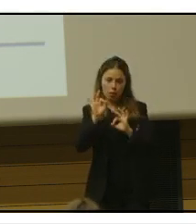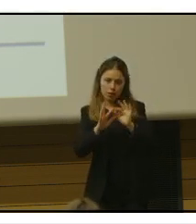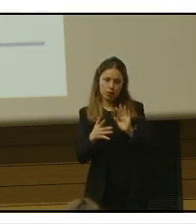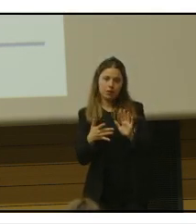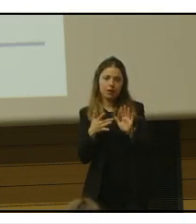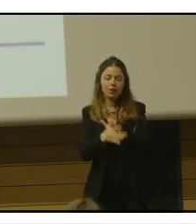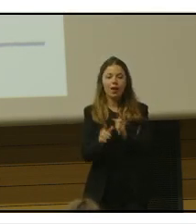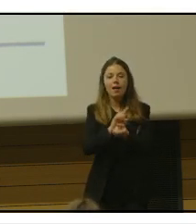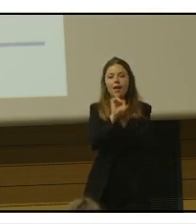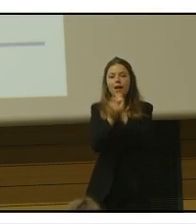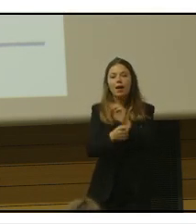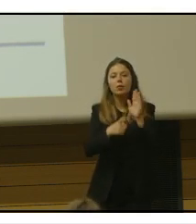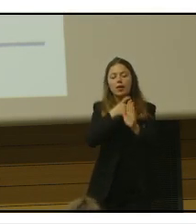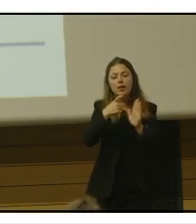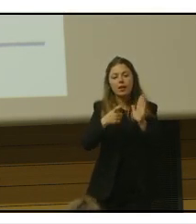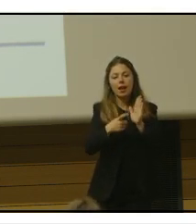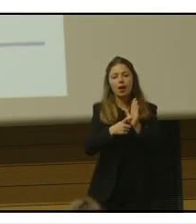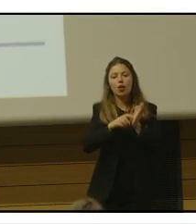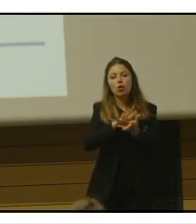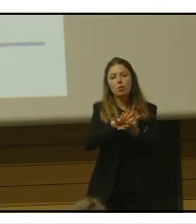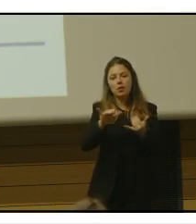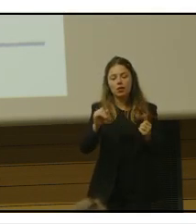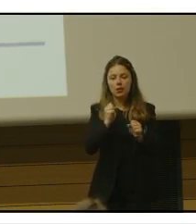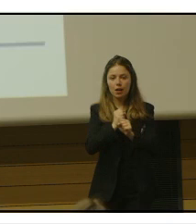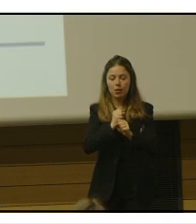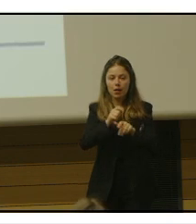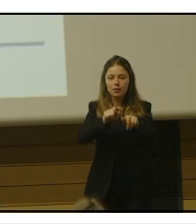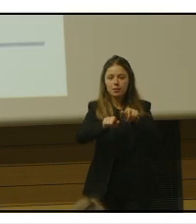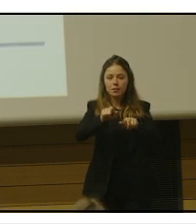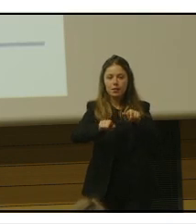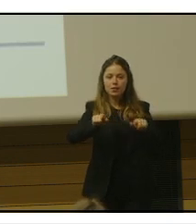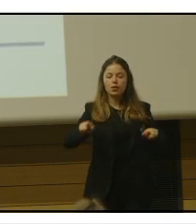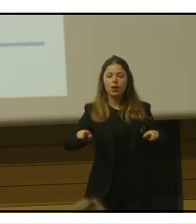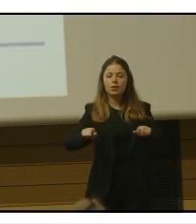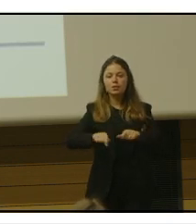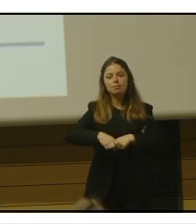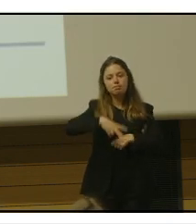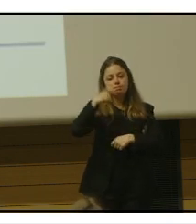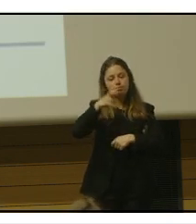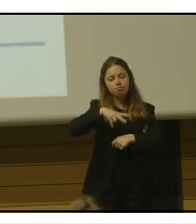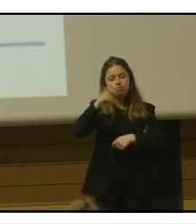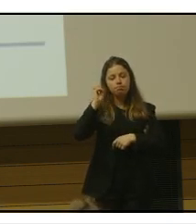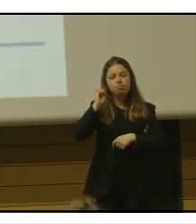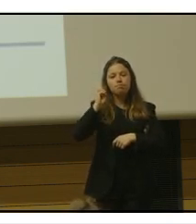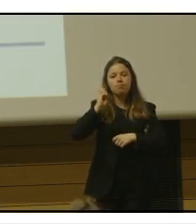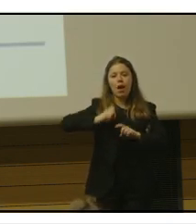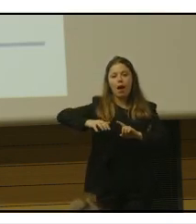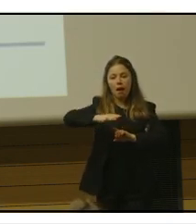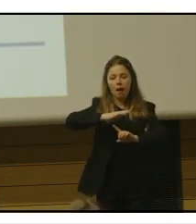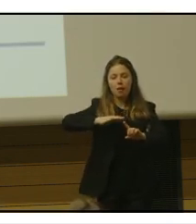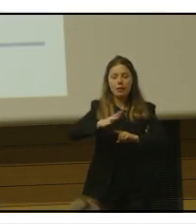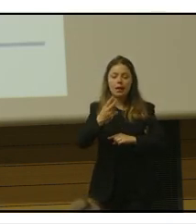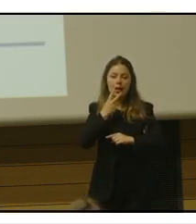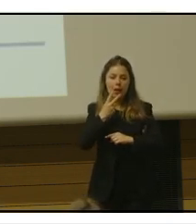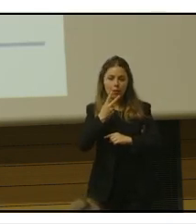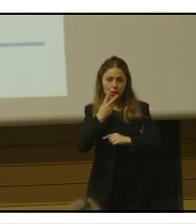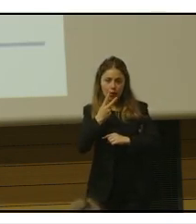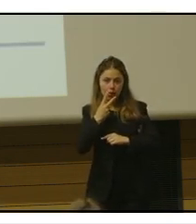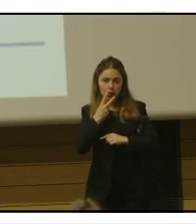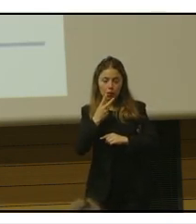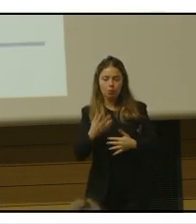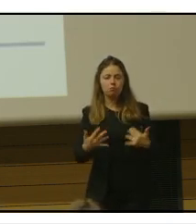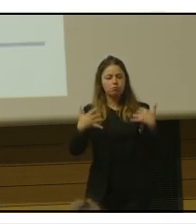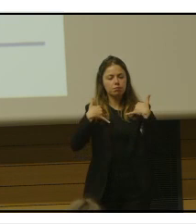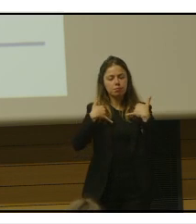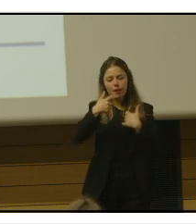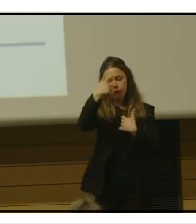cambio en la legislación, en las compensaciones laborales de personas que estaban expuestas a humo ambiental de tabaco y sufrían